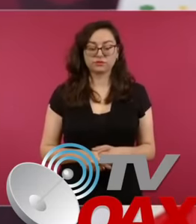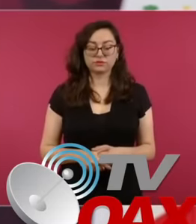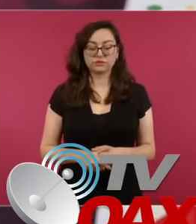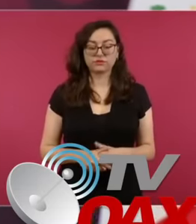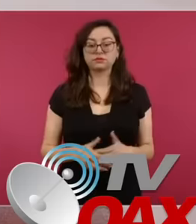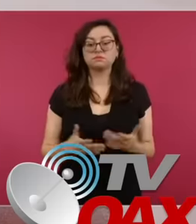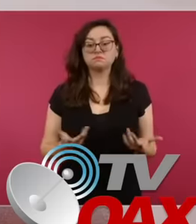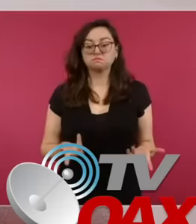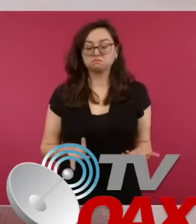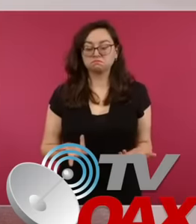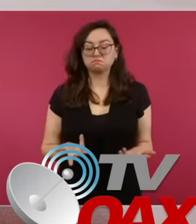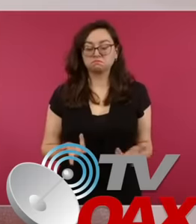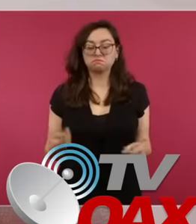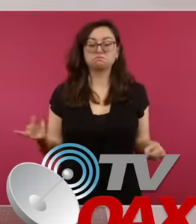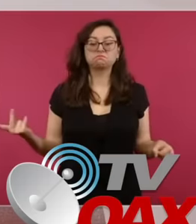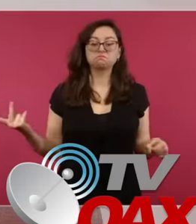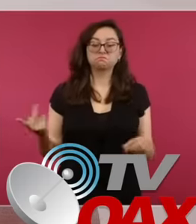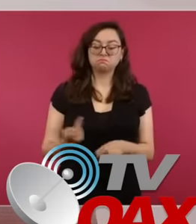contraprestación,